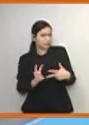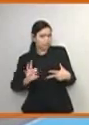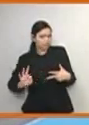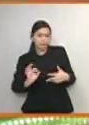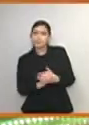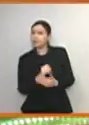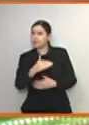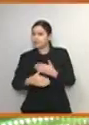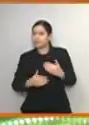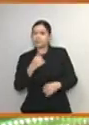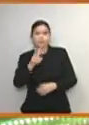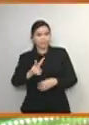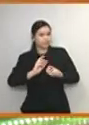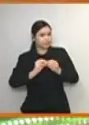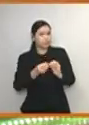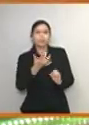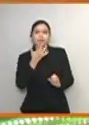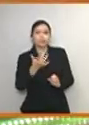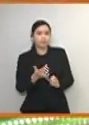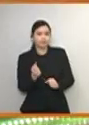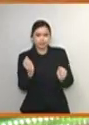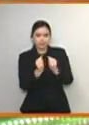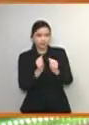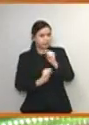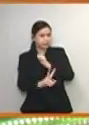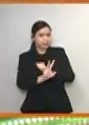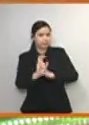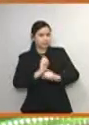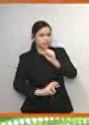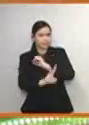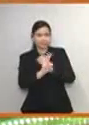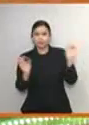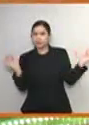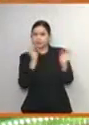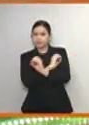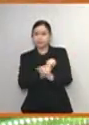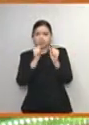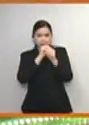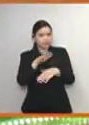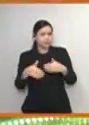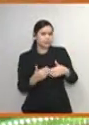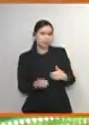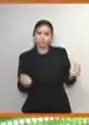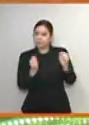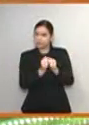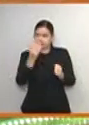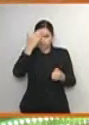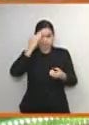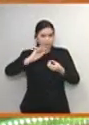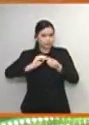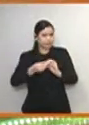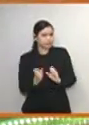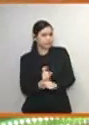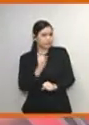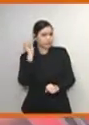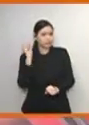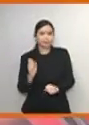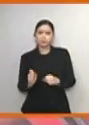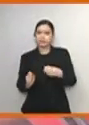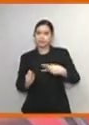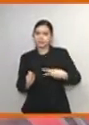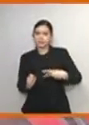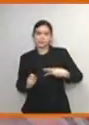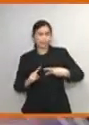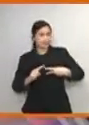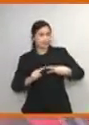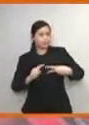69. Continuamos con tus dos números favoritos junto a premiados y premiados mix. Atentos y acompáñame a conocer el primer número ganador con su